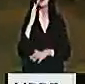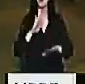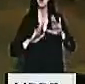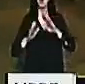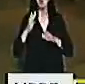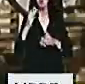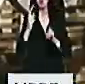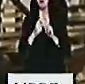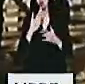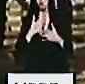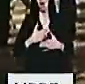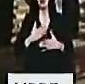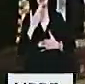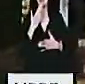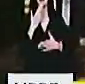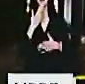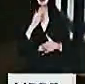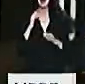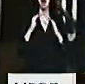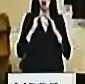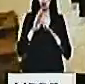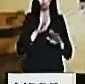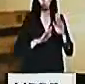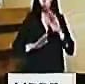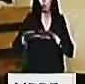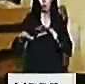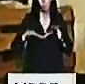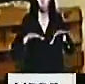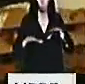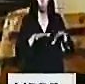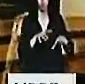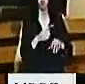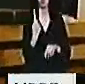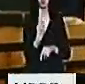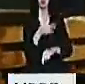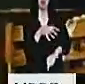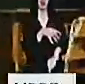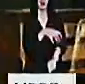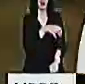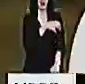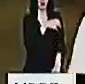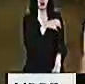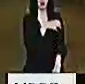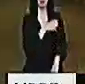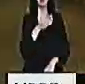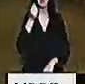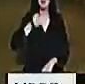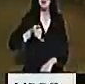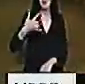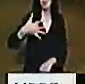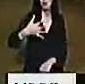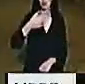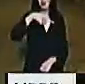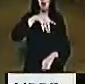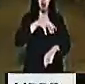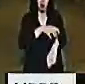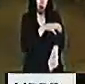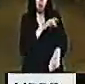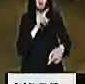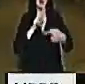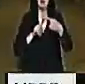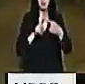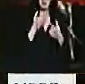decir esto? Que son productos que cuidan el agua. Yo creo que nosotros, al ser de regiones, para nosotros siempre fue súper importante en el fondo que las regiones también estuvieran incluidas. Nunca